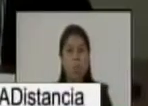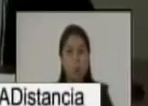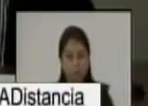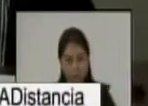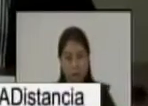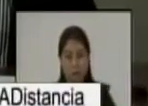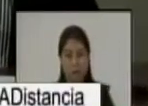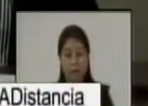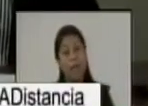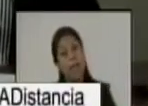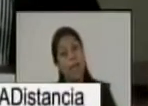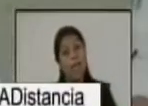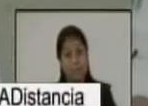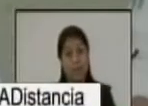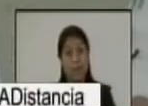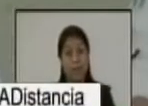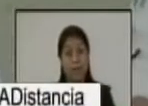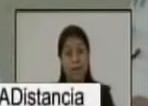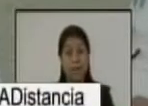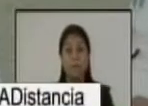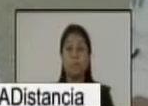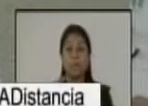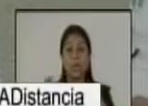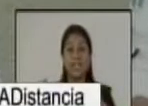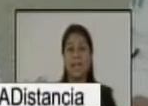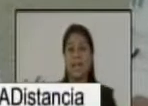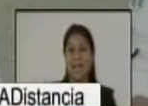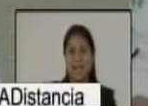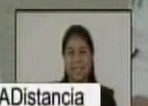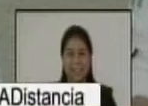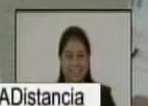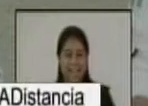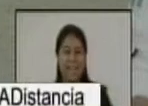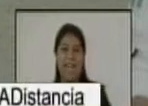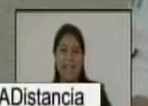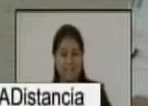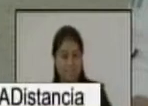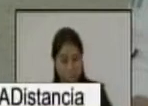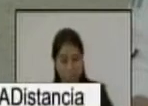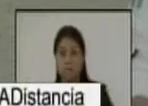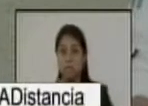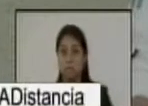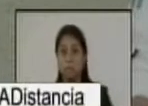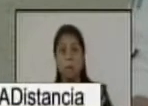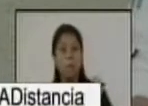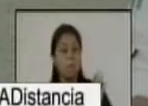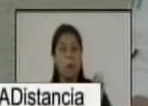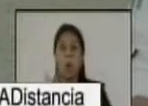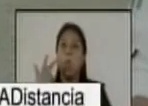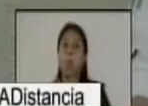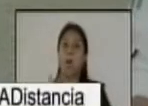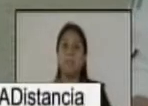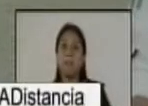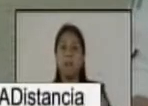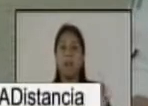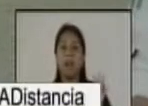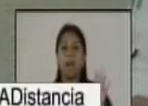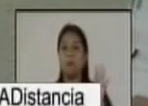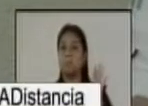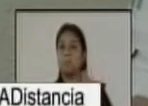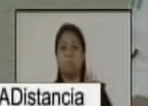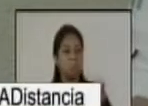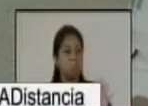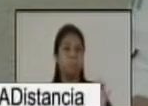día de ayer, en publicaciones en Argentina y en Chile, ponen el modelo de Guatemala como un caso